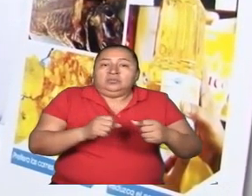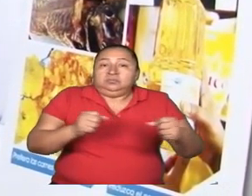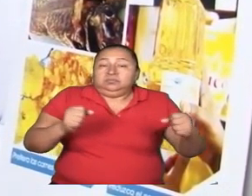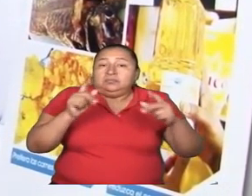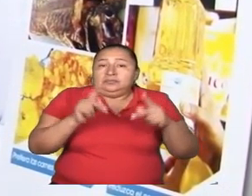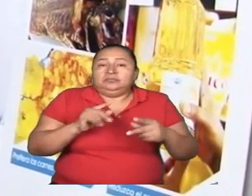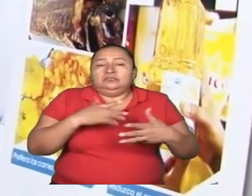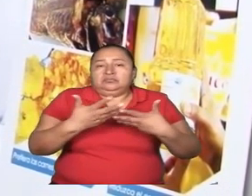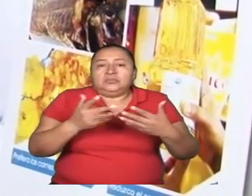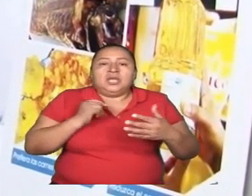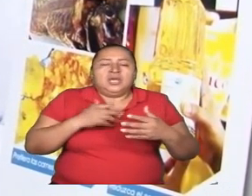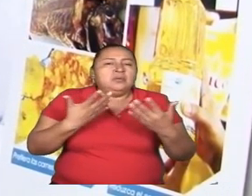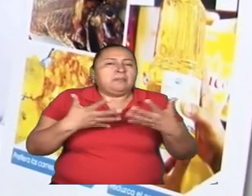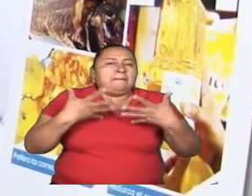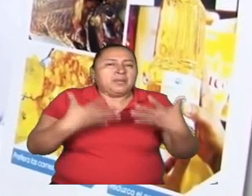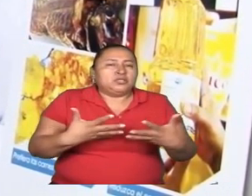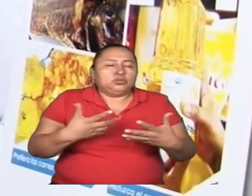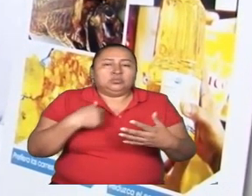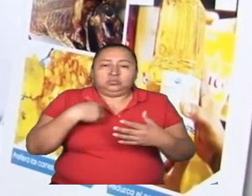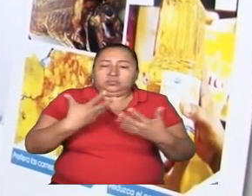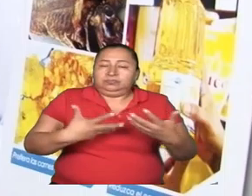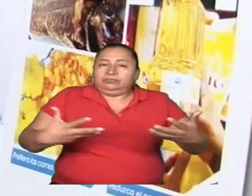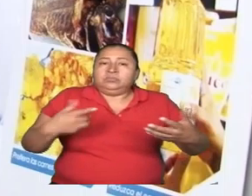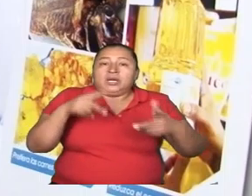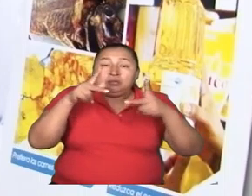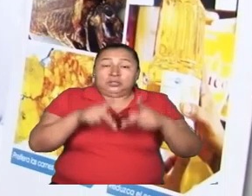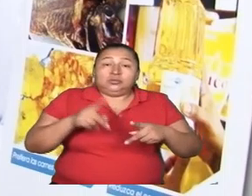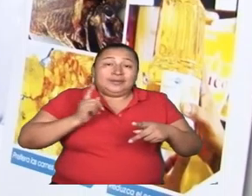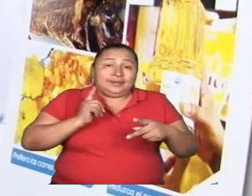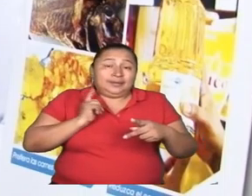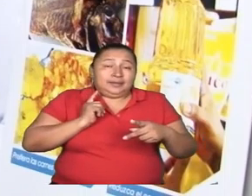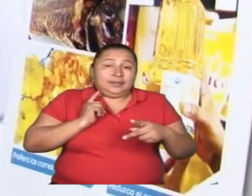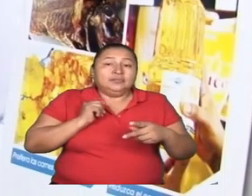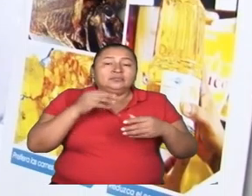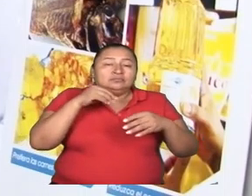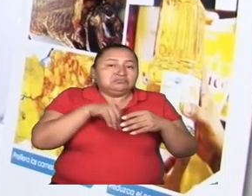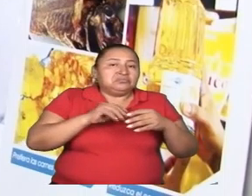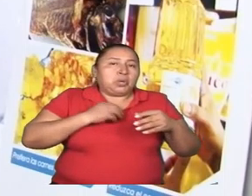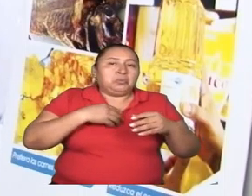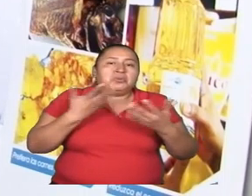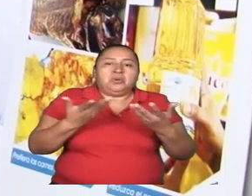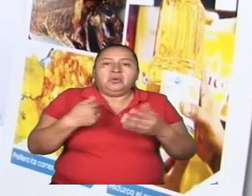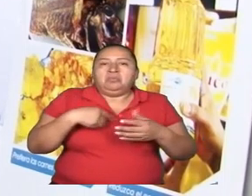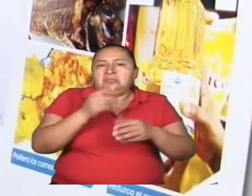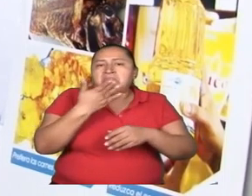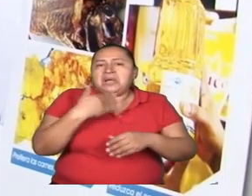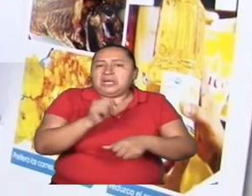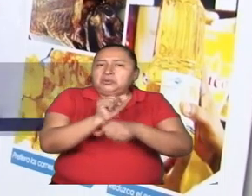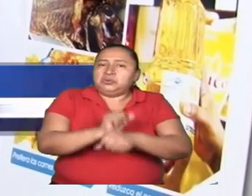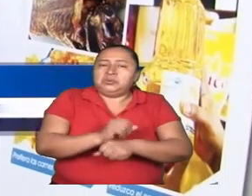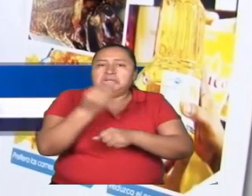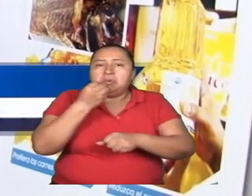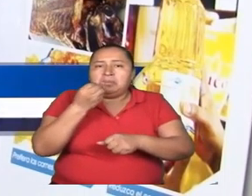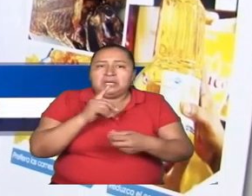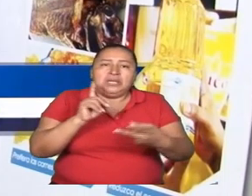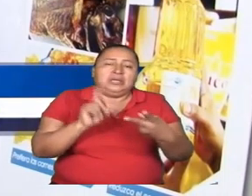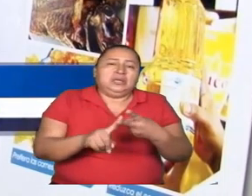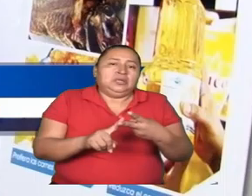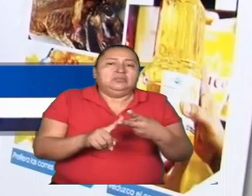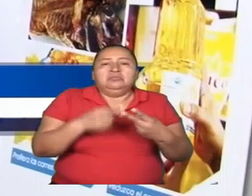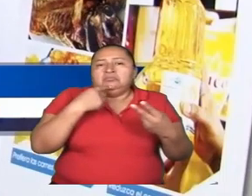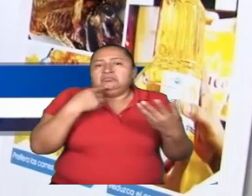viene a ser el exceso de grasa corporal que el paciente acumula, ya sea por malos hábitos de alimentación,